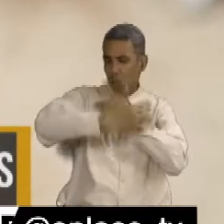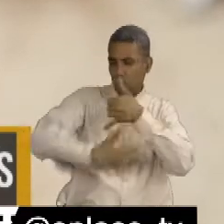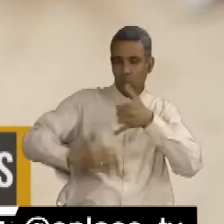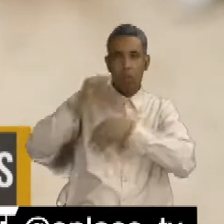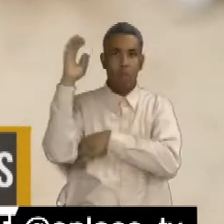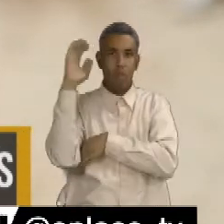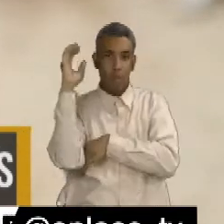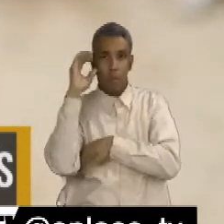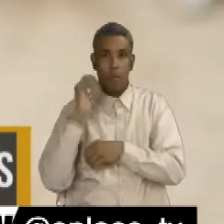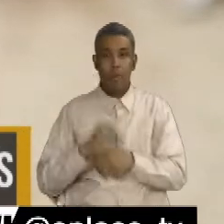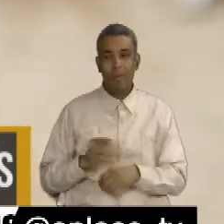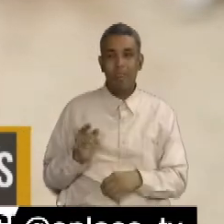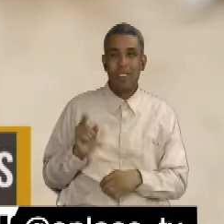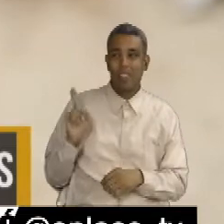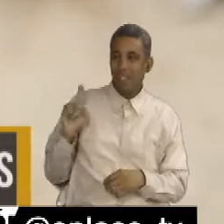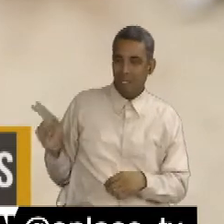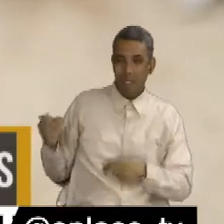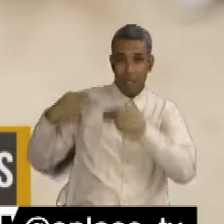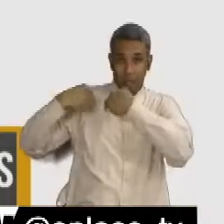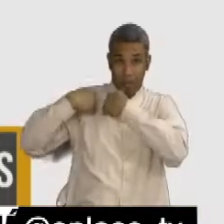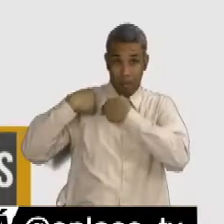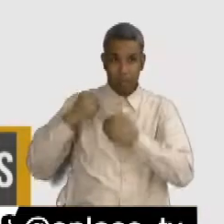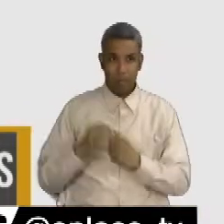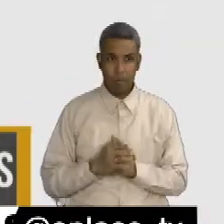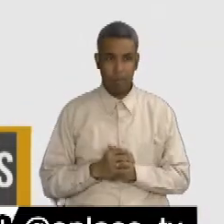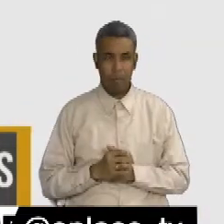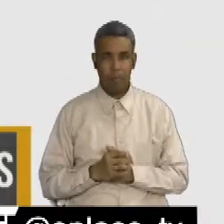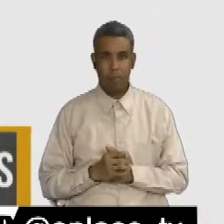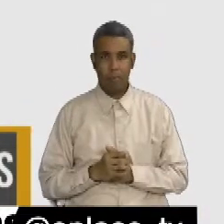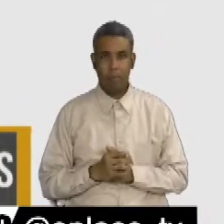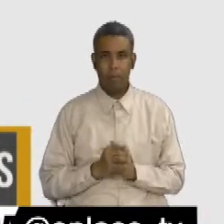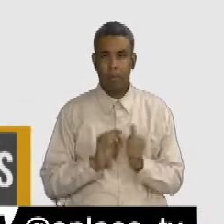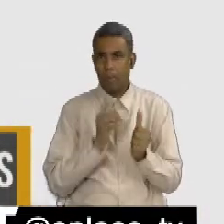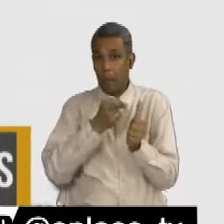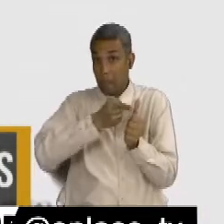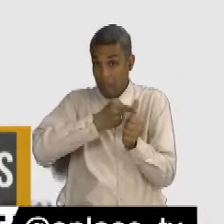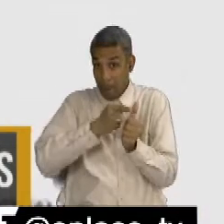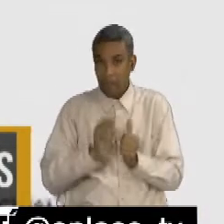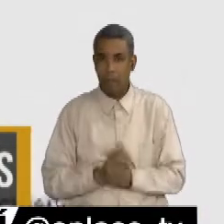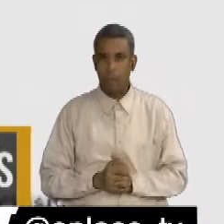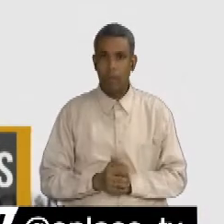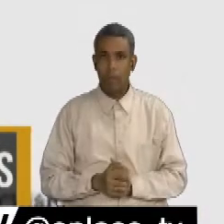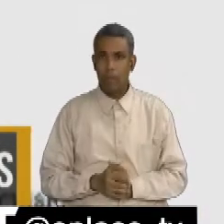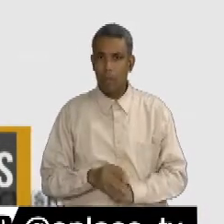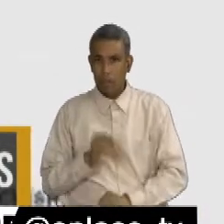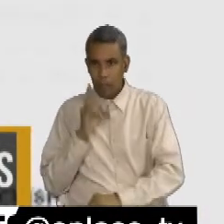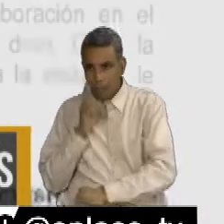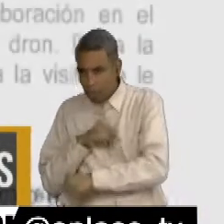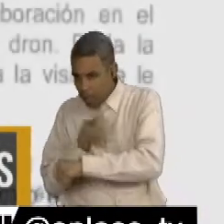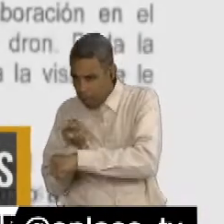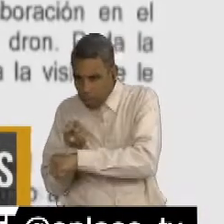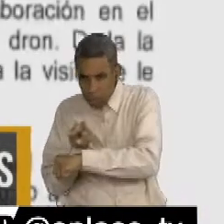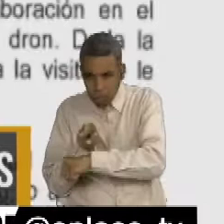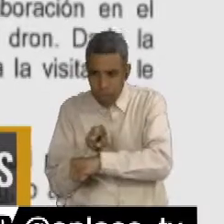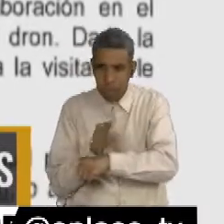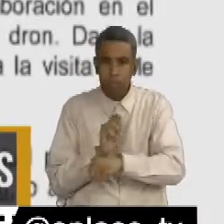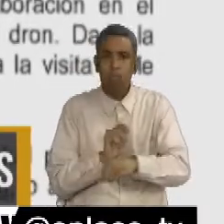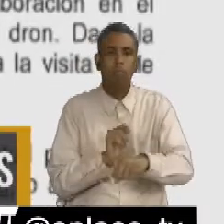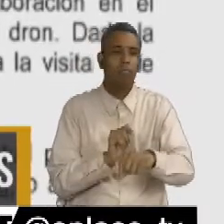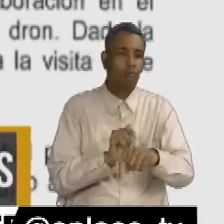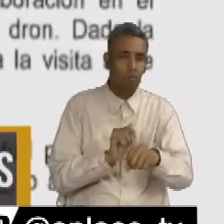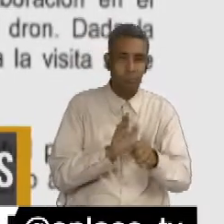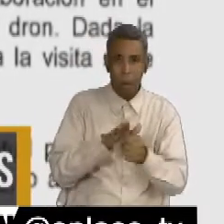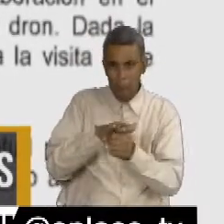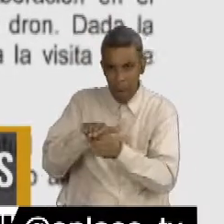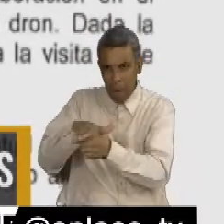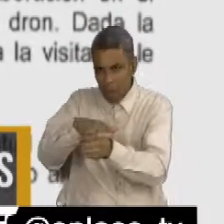en el país. Por eso ellos iniciaron primero con una veeduría, en los cuales se escogieron a 6 veedores de cada comuna,